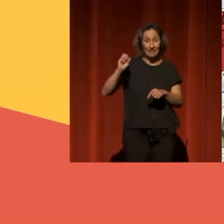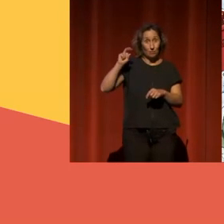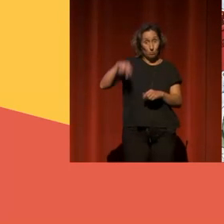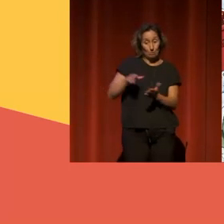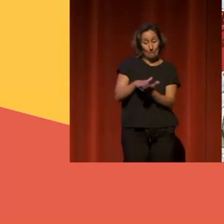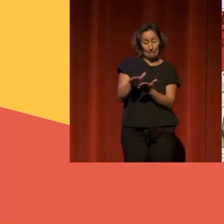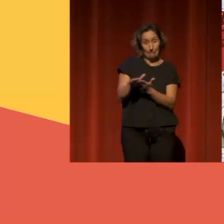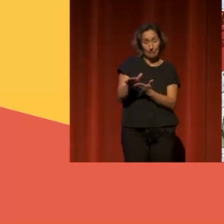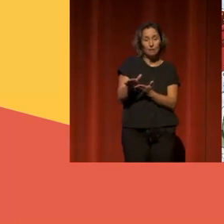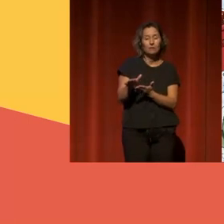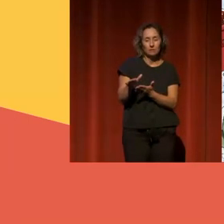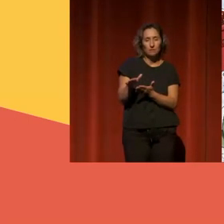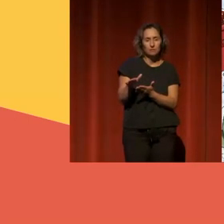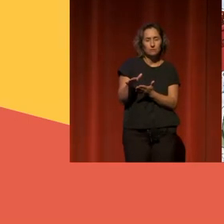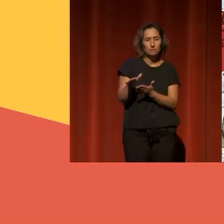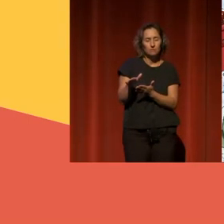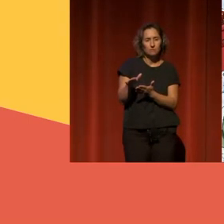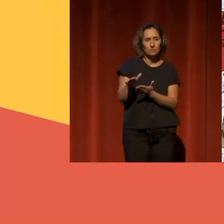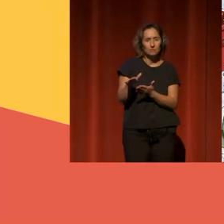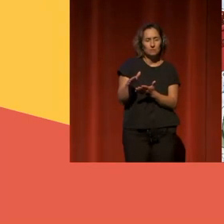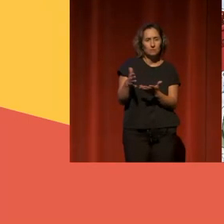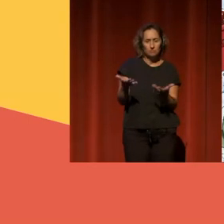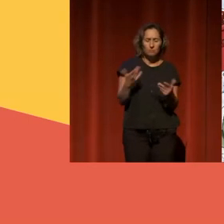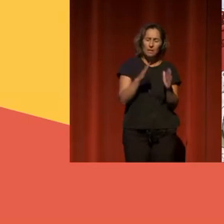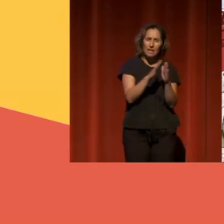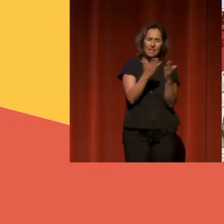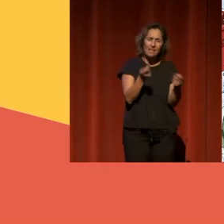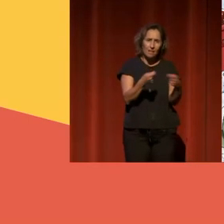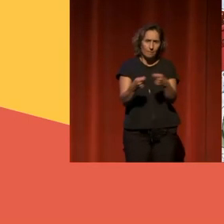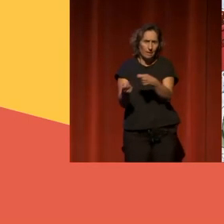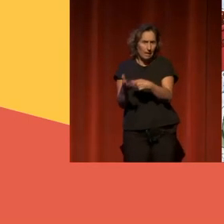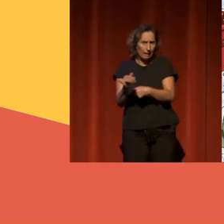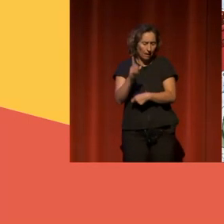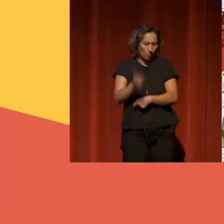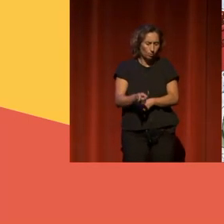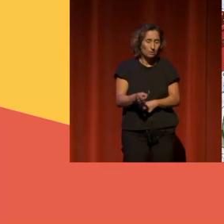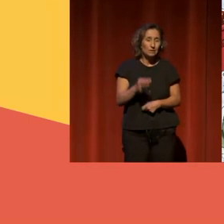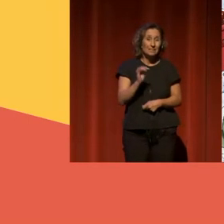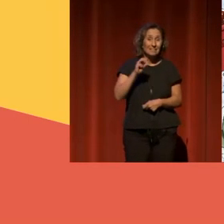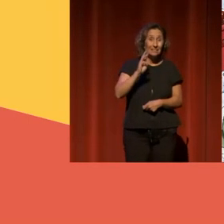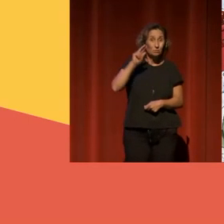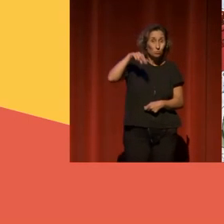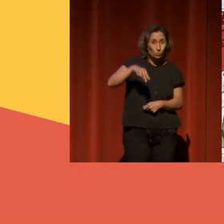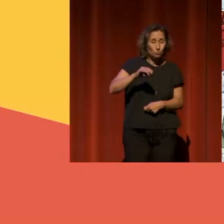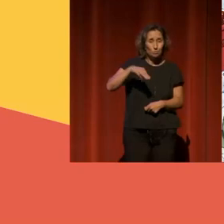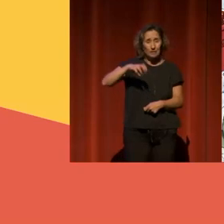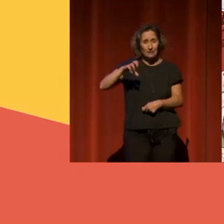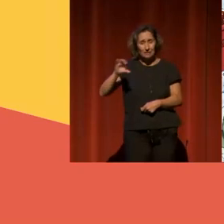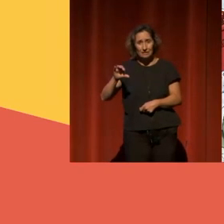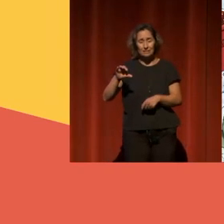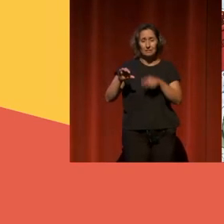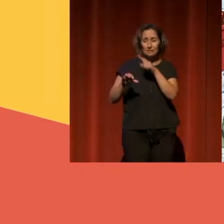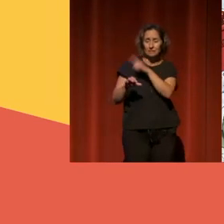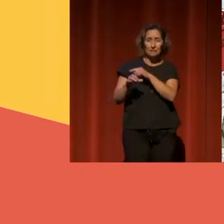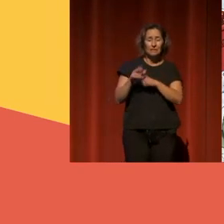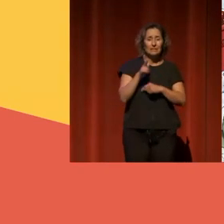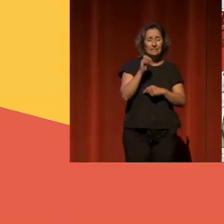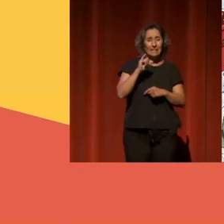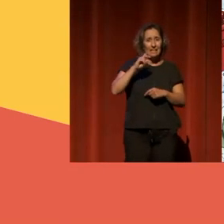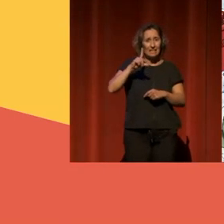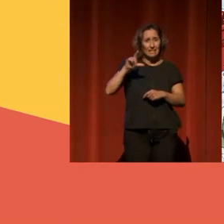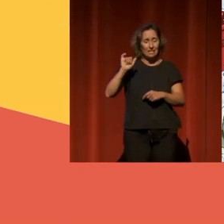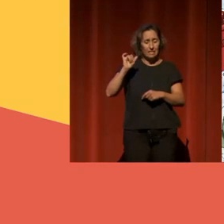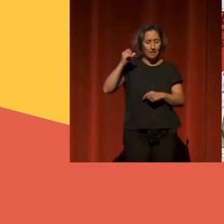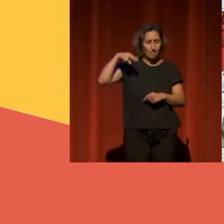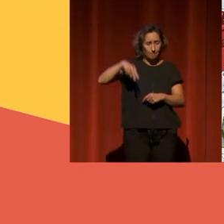algunas se encuentran claramente en librerías todavía. Timu Mas publicó Yel y Yam, la colección Yel y Yam, basándose